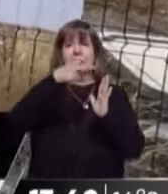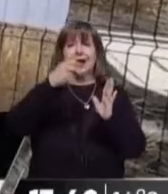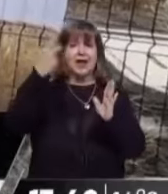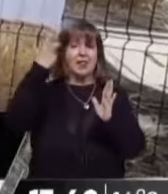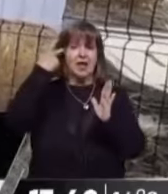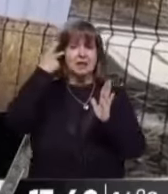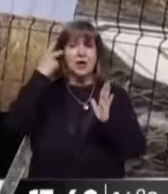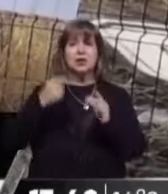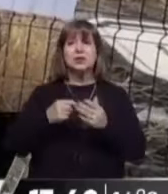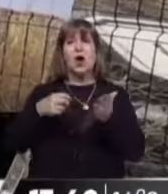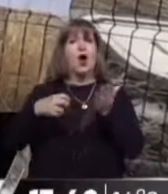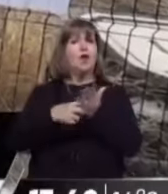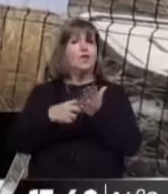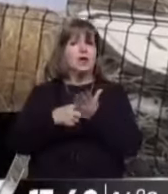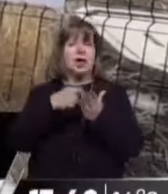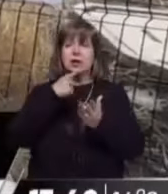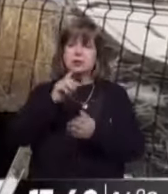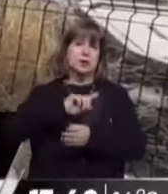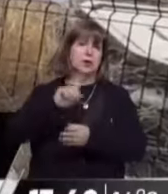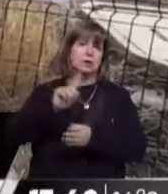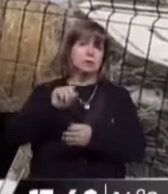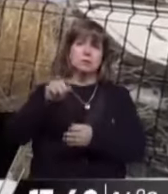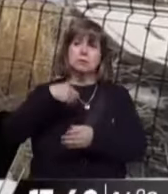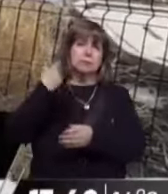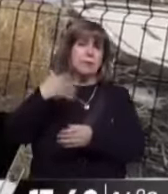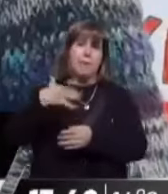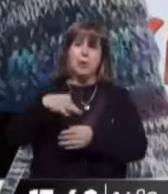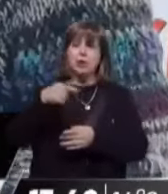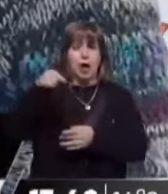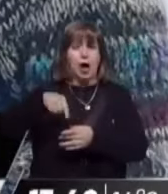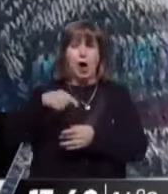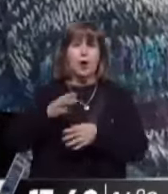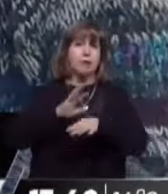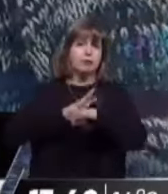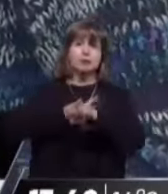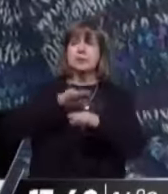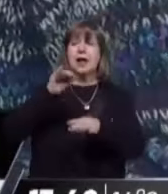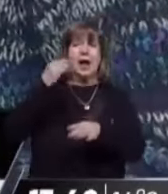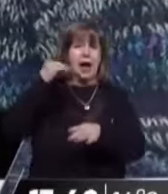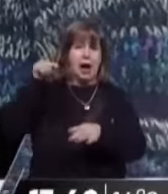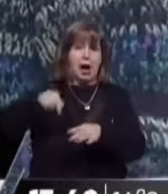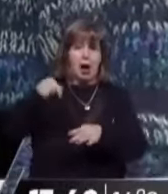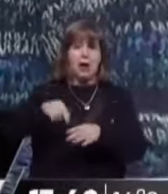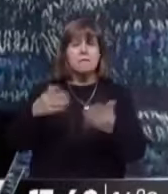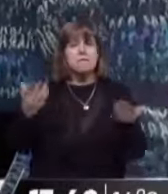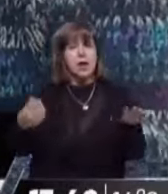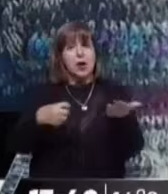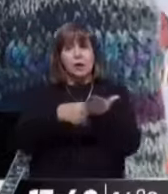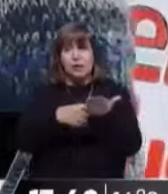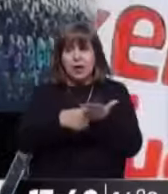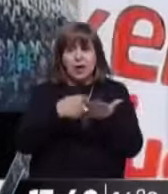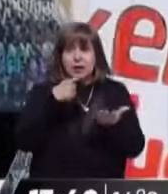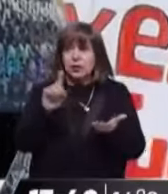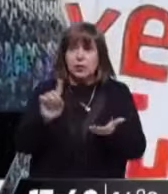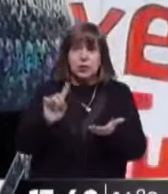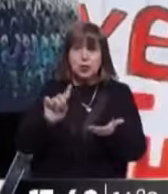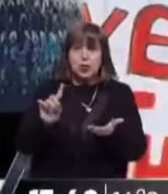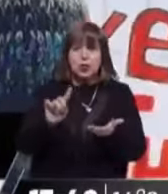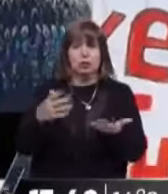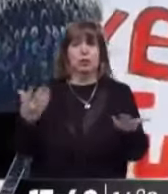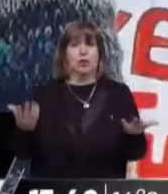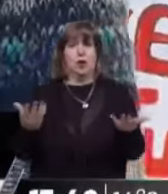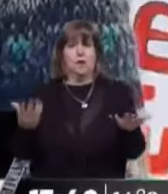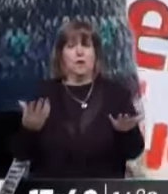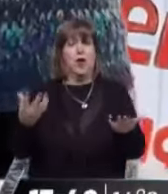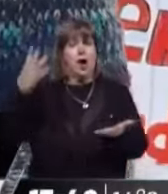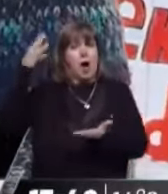no, que se procediera con la imputación. Pero no solo fue el punto de vista de mi defensa, también de dos fiscales, de que no era para una imputación. En el caso de